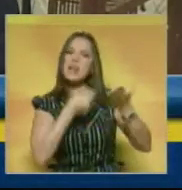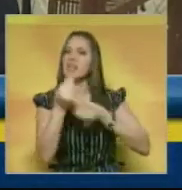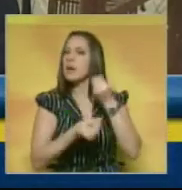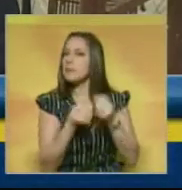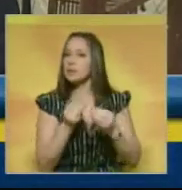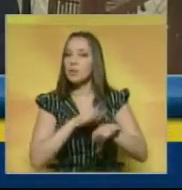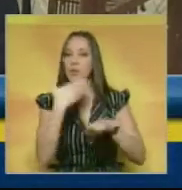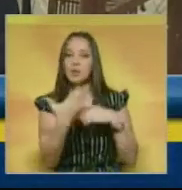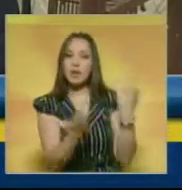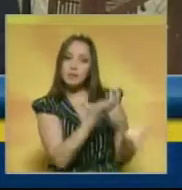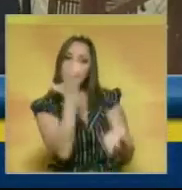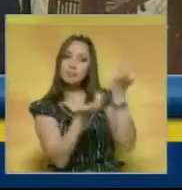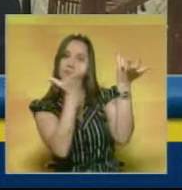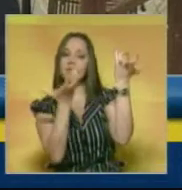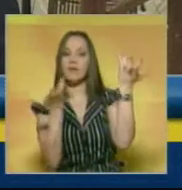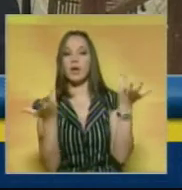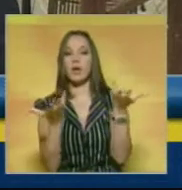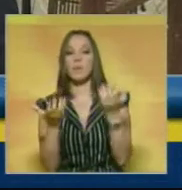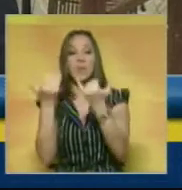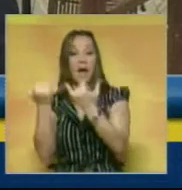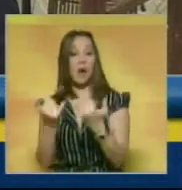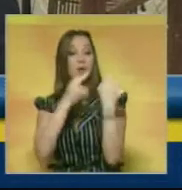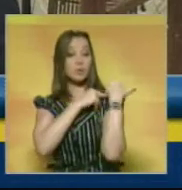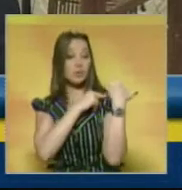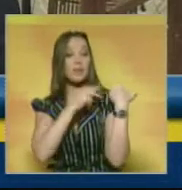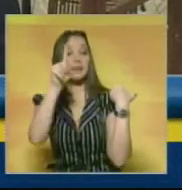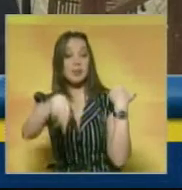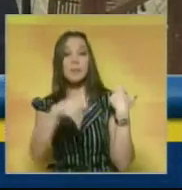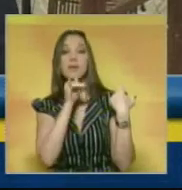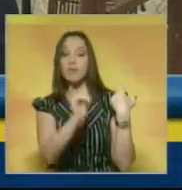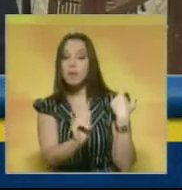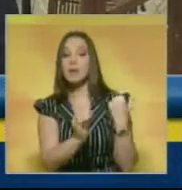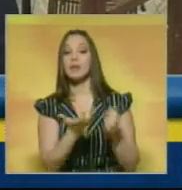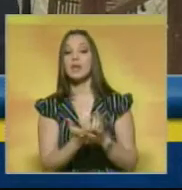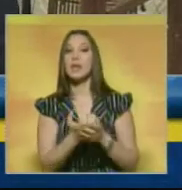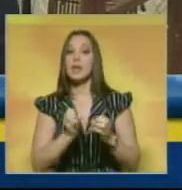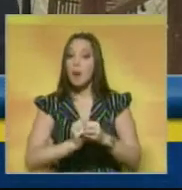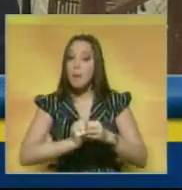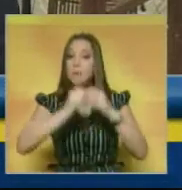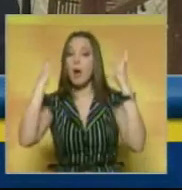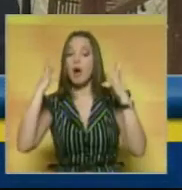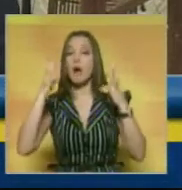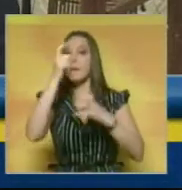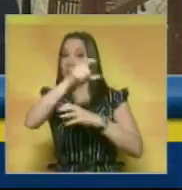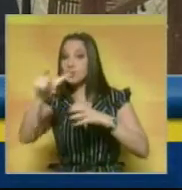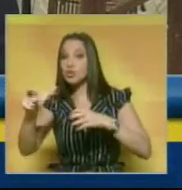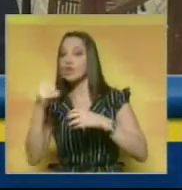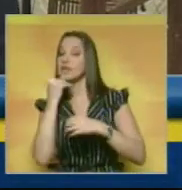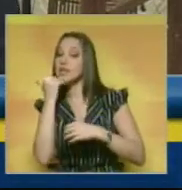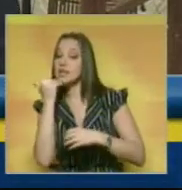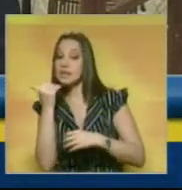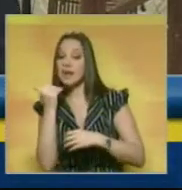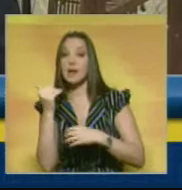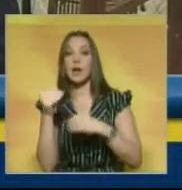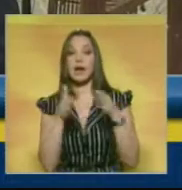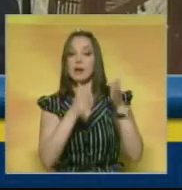causas reales que originaron el siniestro. Las autoridades además informaron que, por fortuna, durante la explosión, personas que habitan en zonas aledañas al